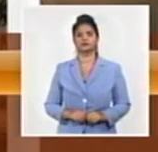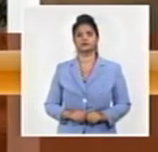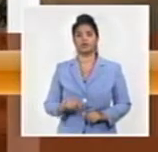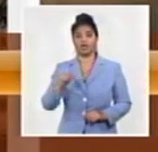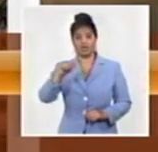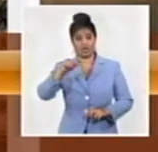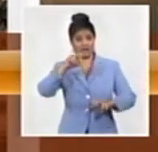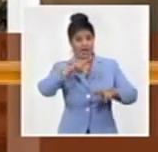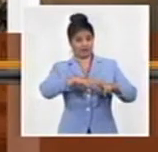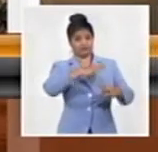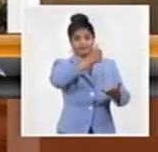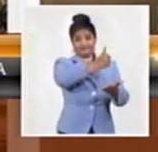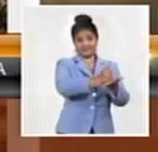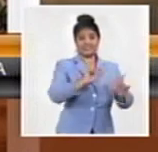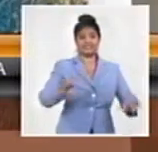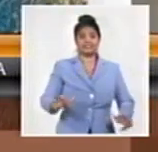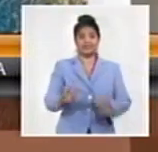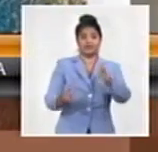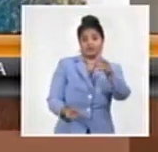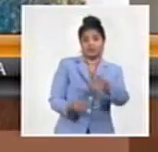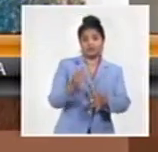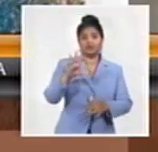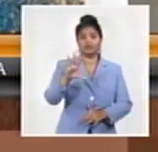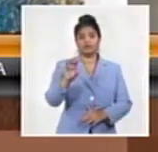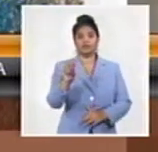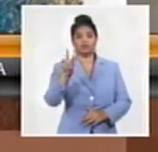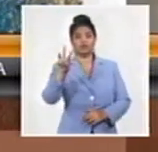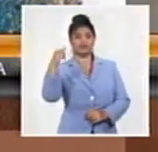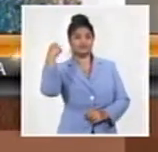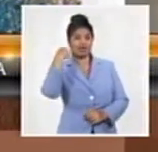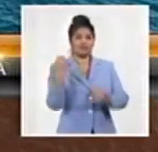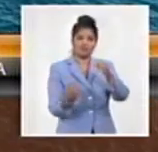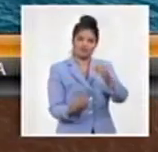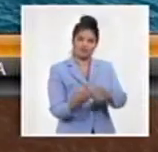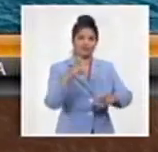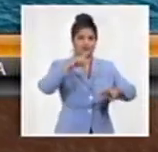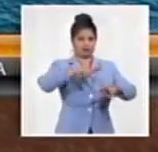Celebra La Habana el aniversario 503 de su fundación como villa.